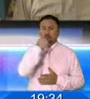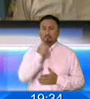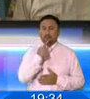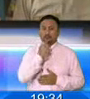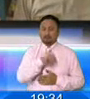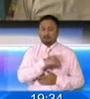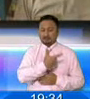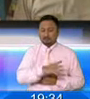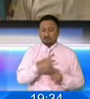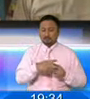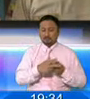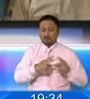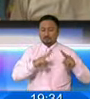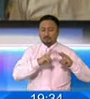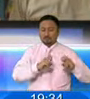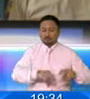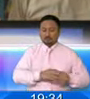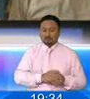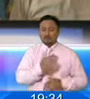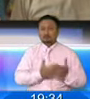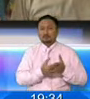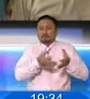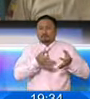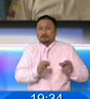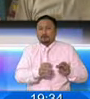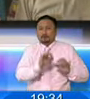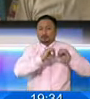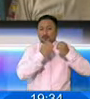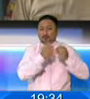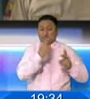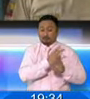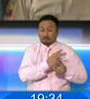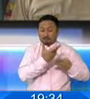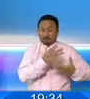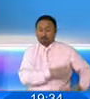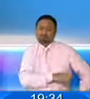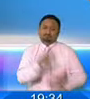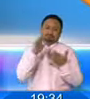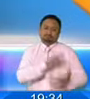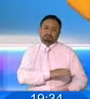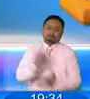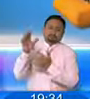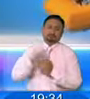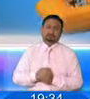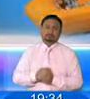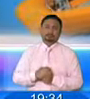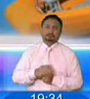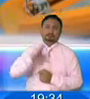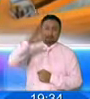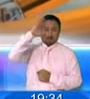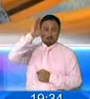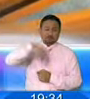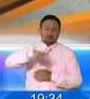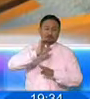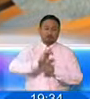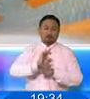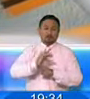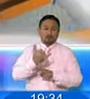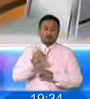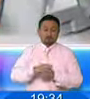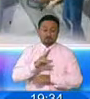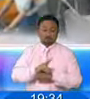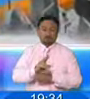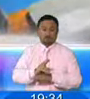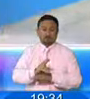realizar las investigaciones y nuevas tendencias que tienen estas organizaciones de narcotráfico. Según la policía, el Ecuador es utilizado como